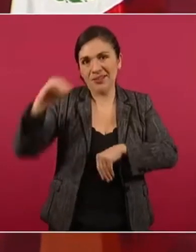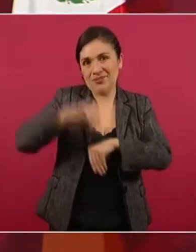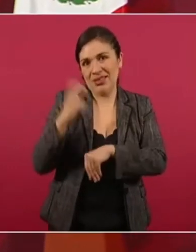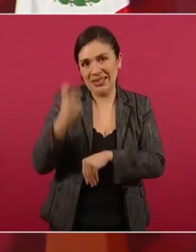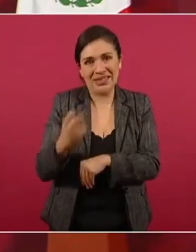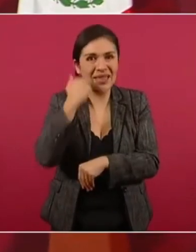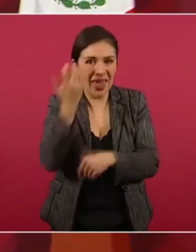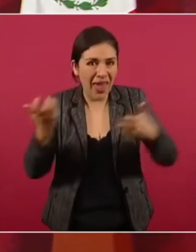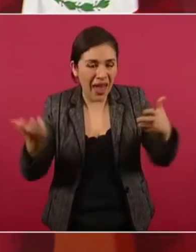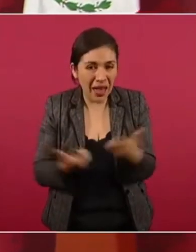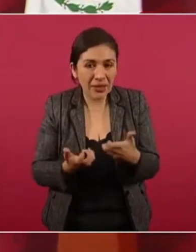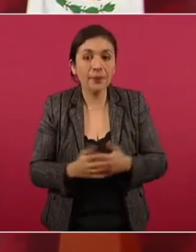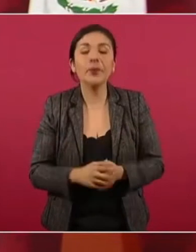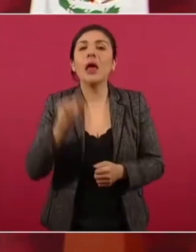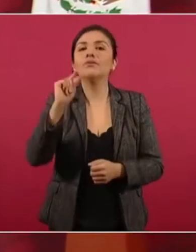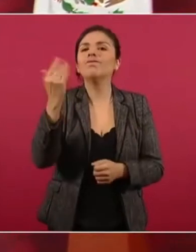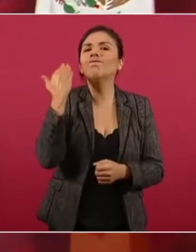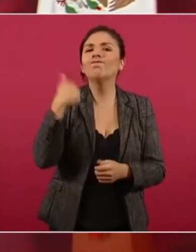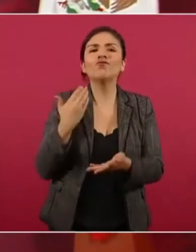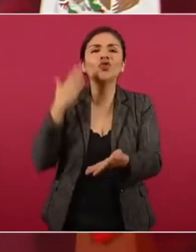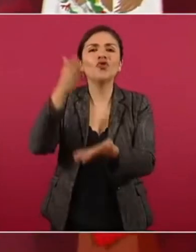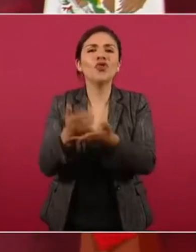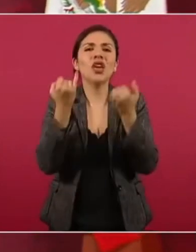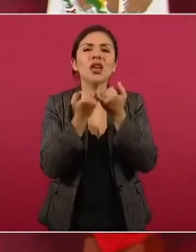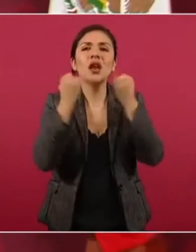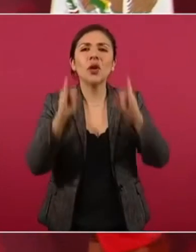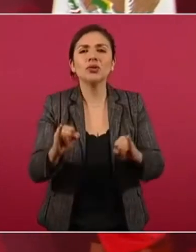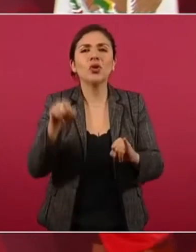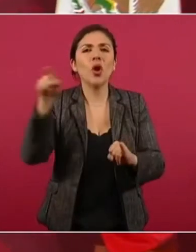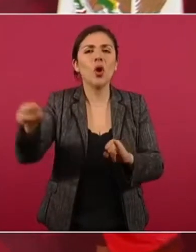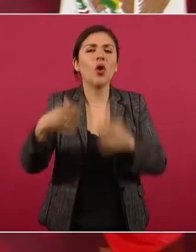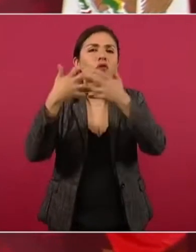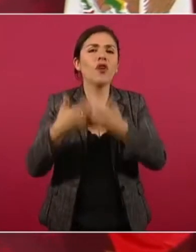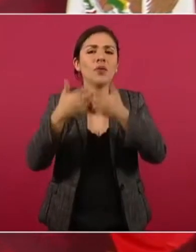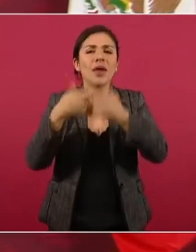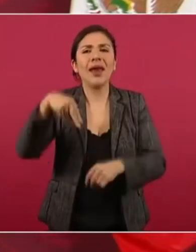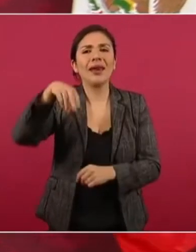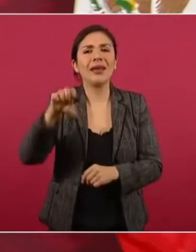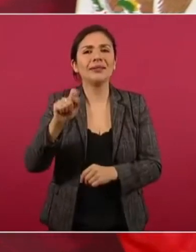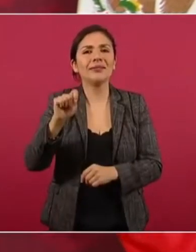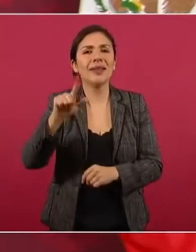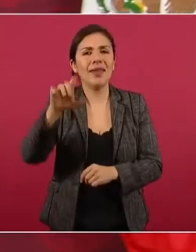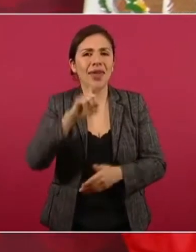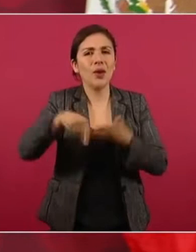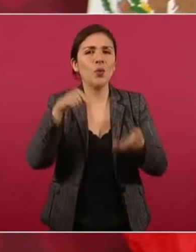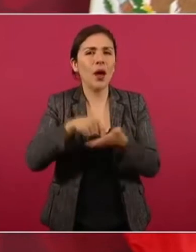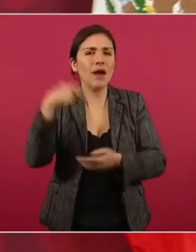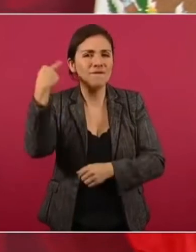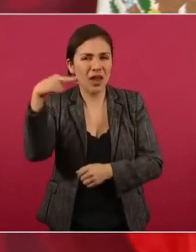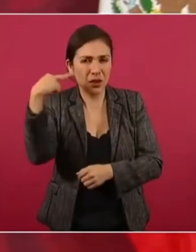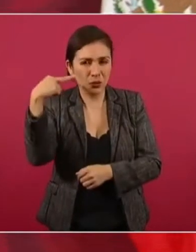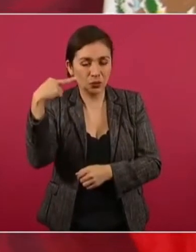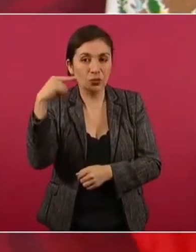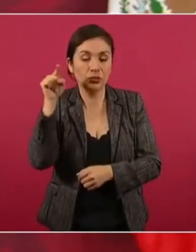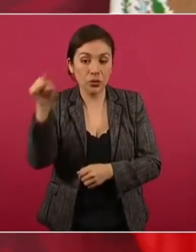propósito. Acabo de estar en la inauguración de la planta de Nestlé en Veracruz